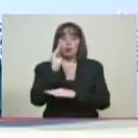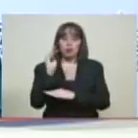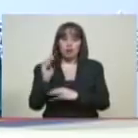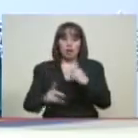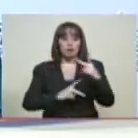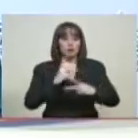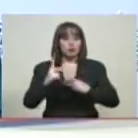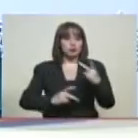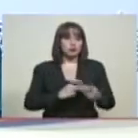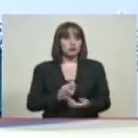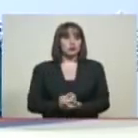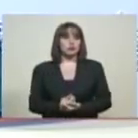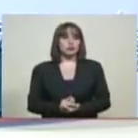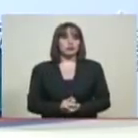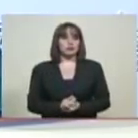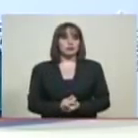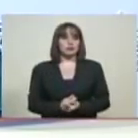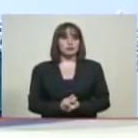la producción